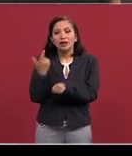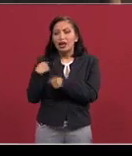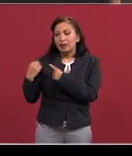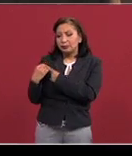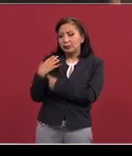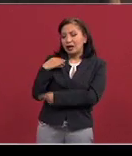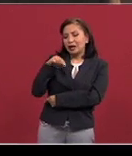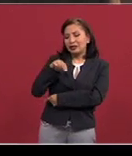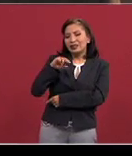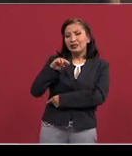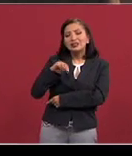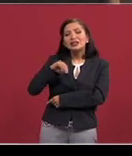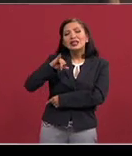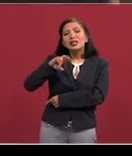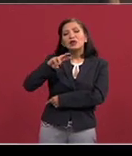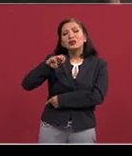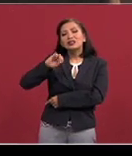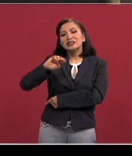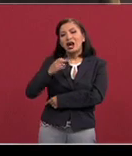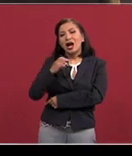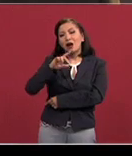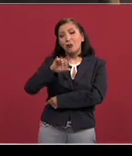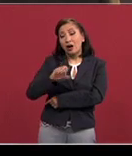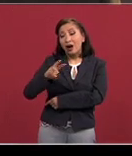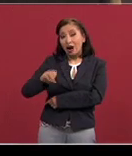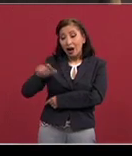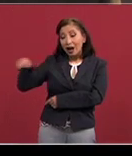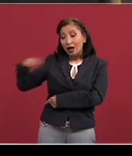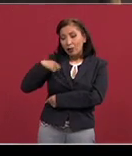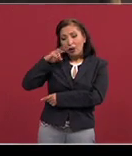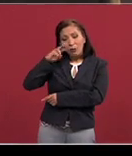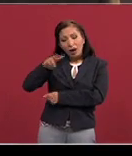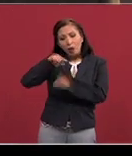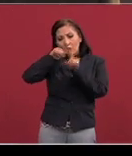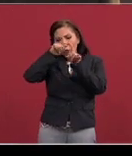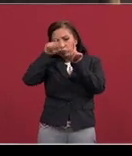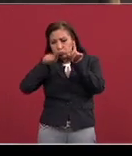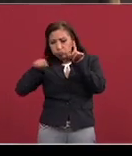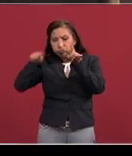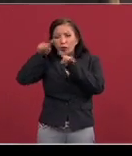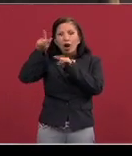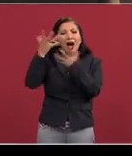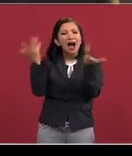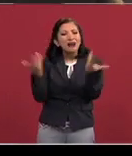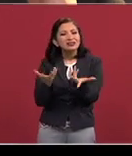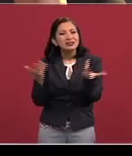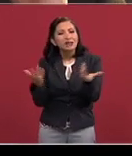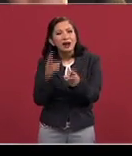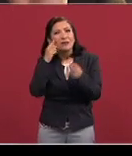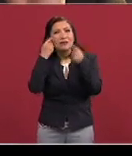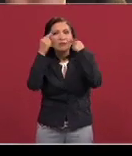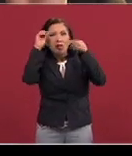inspira a Nishizawa con esta perspectiva nueva, la perspectiva curvilínea, la construcción visual.